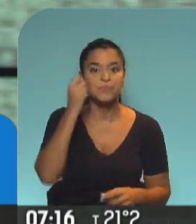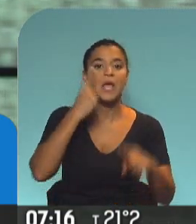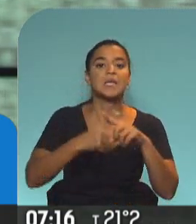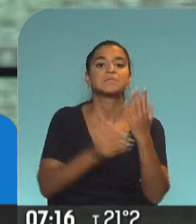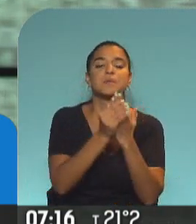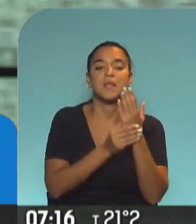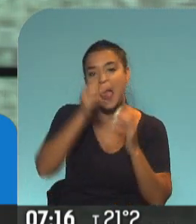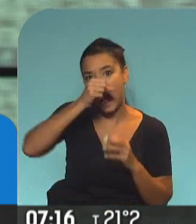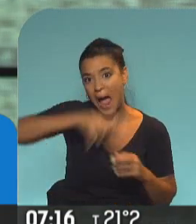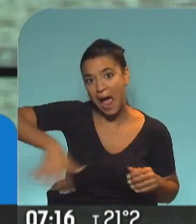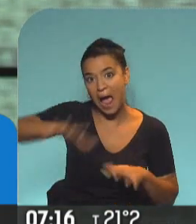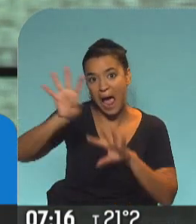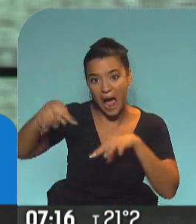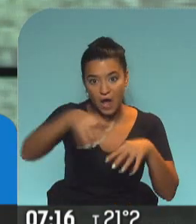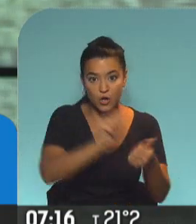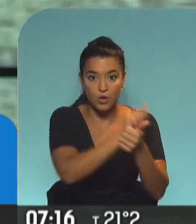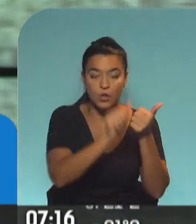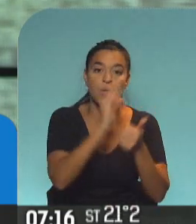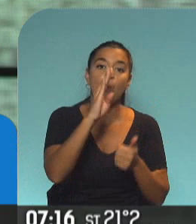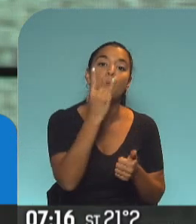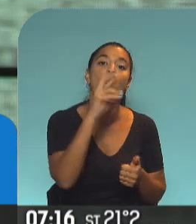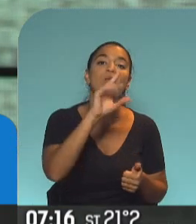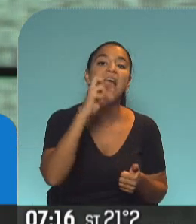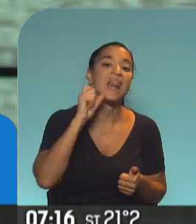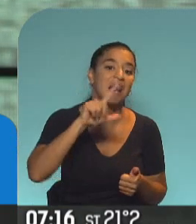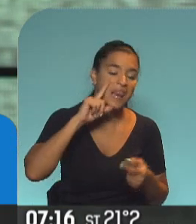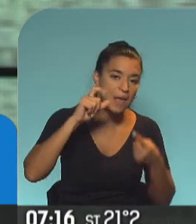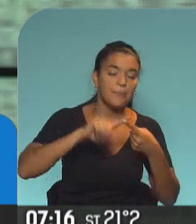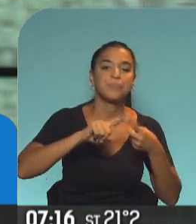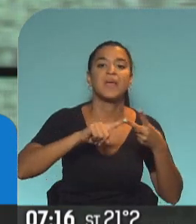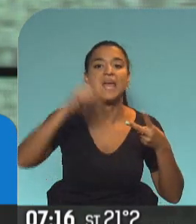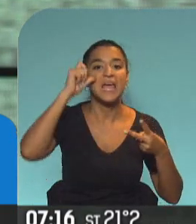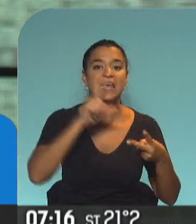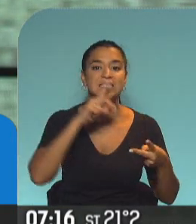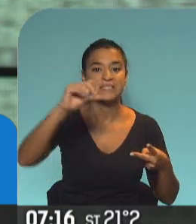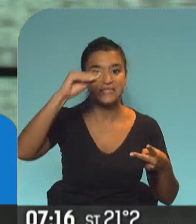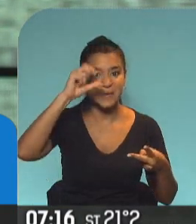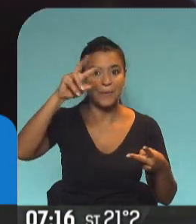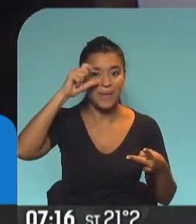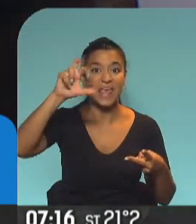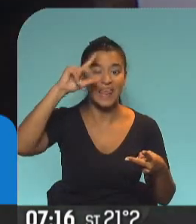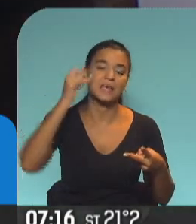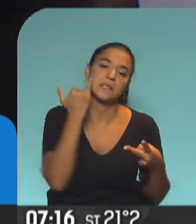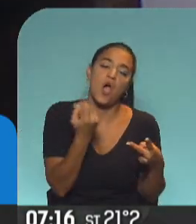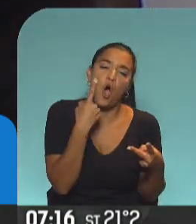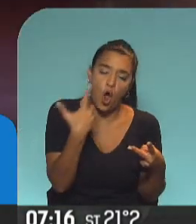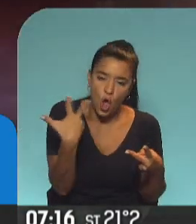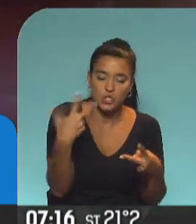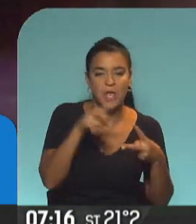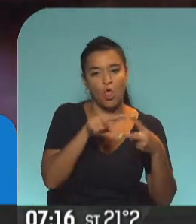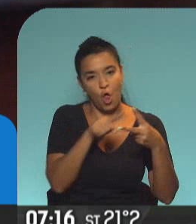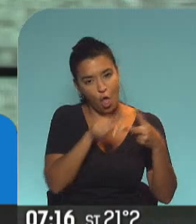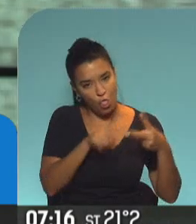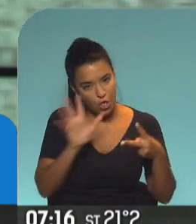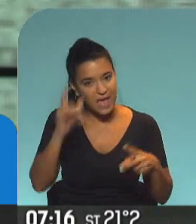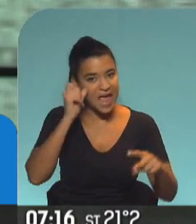exministros de Agroindustria, Sí. tanto Ricardo Buriaile como Luis Miguel Echeverre, también se expresaron. Nombres conocidos, ¿no? Ya. Claro, sí, muy conocidos